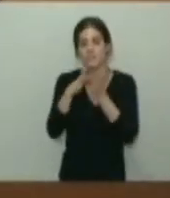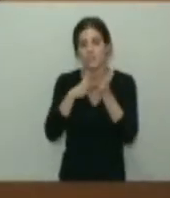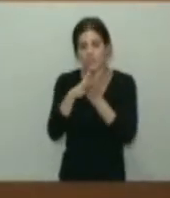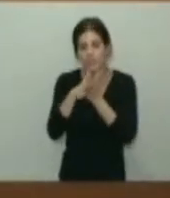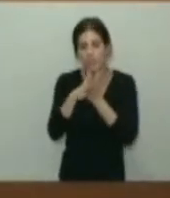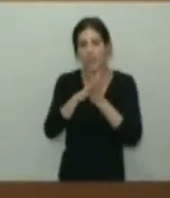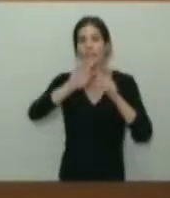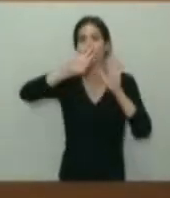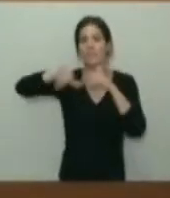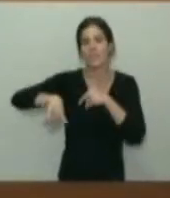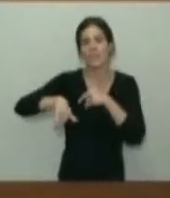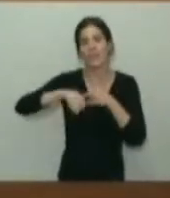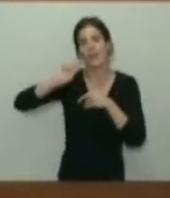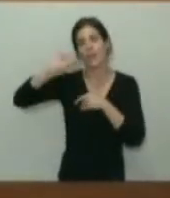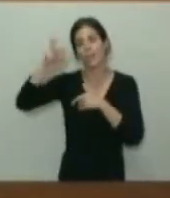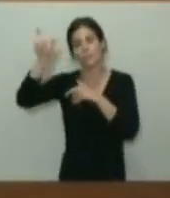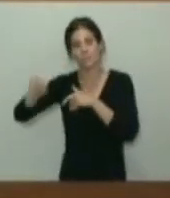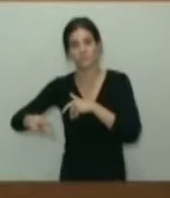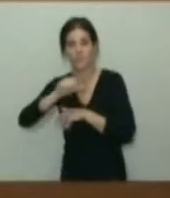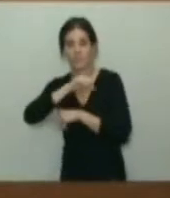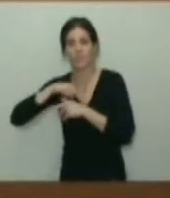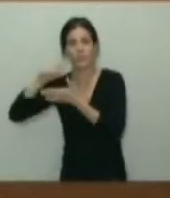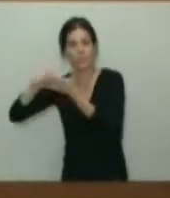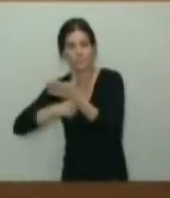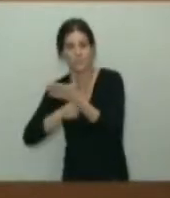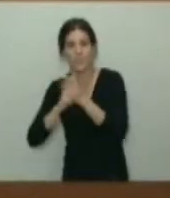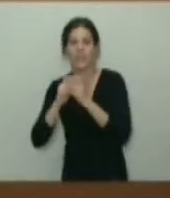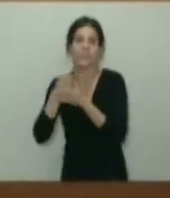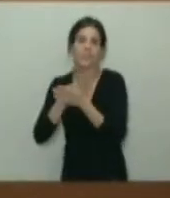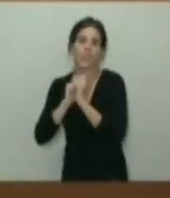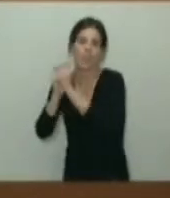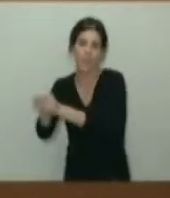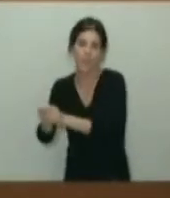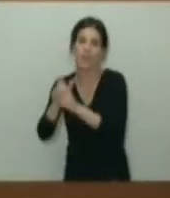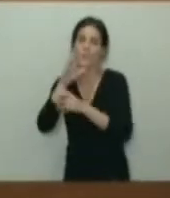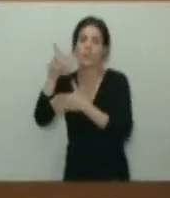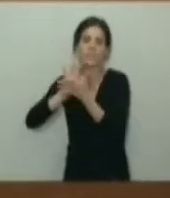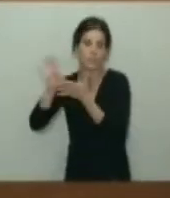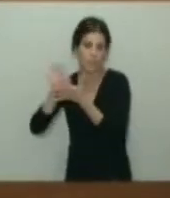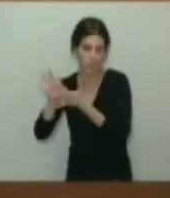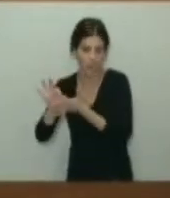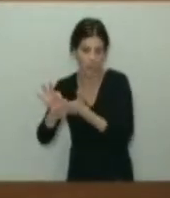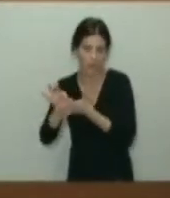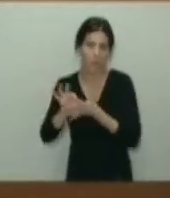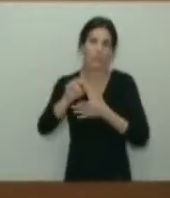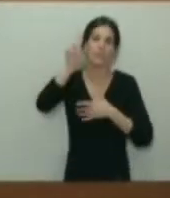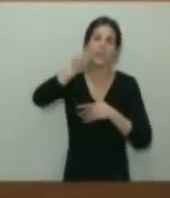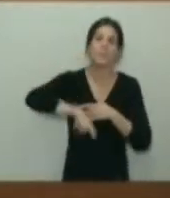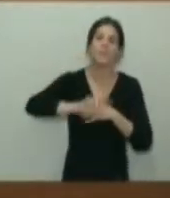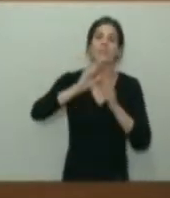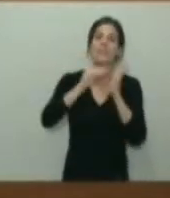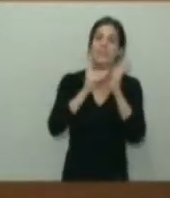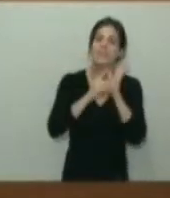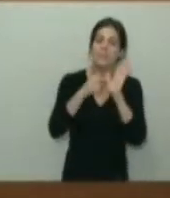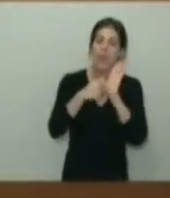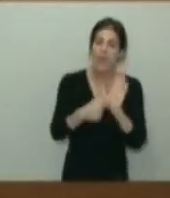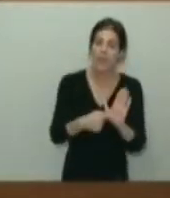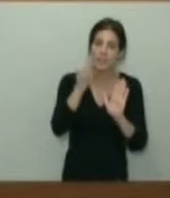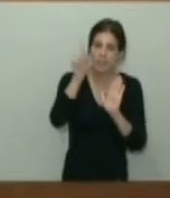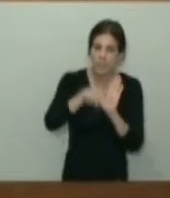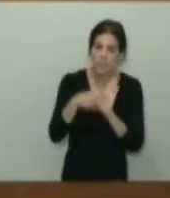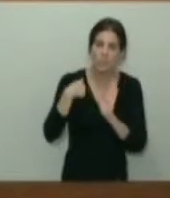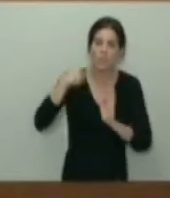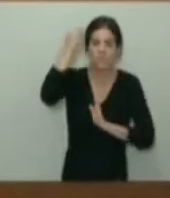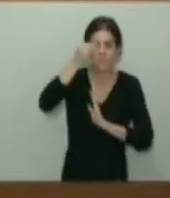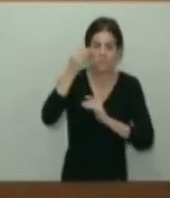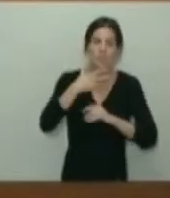servicios prestados. Otra importante novedad que probablemente recogerá esta directiva y que yo creo que podríamos